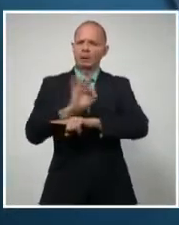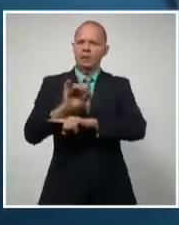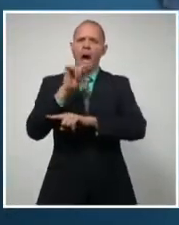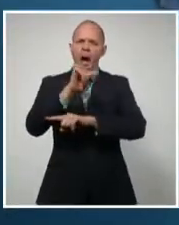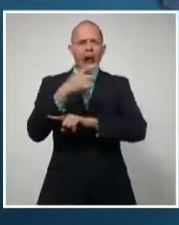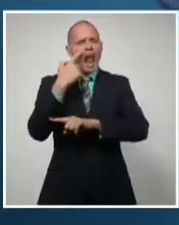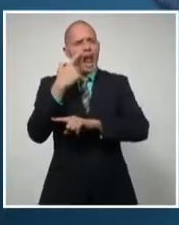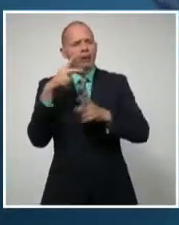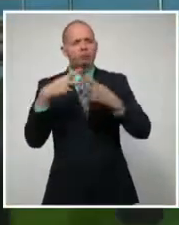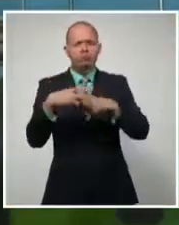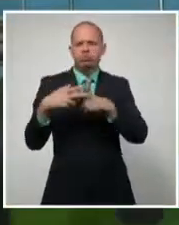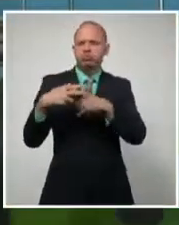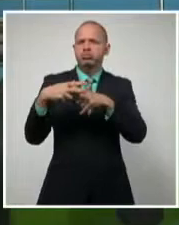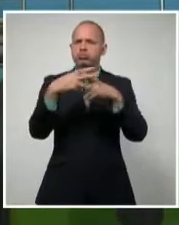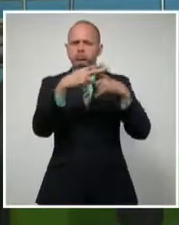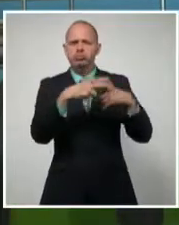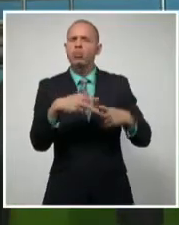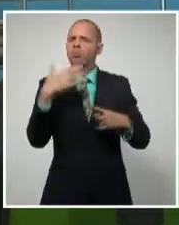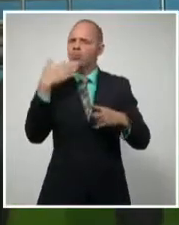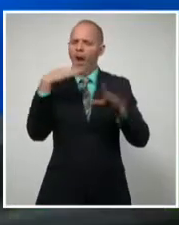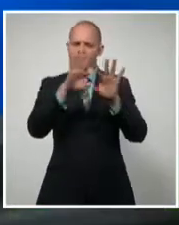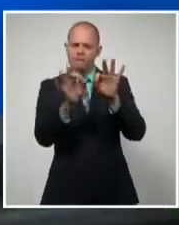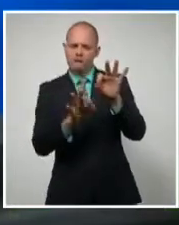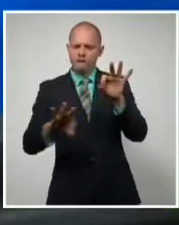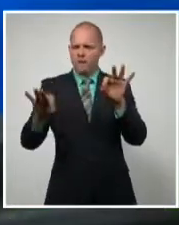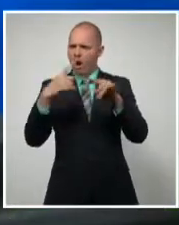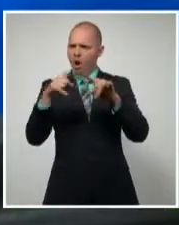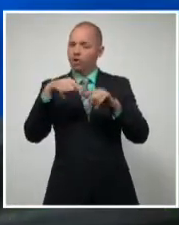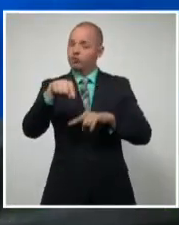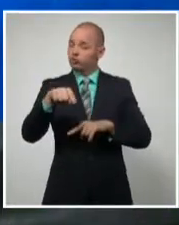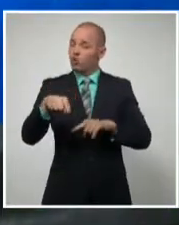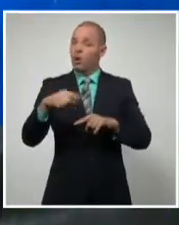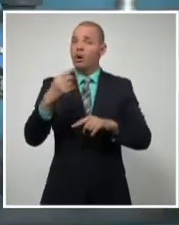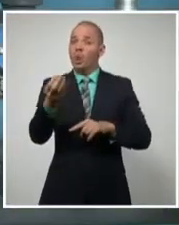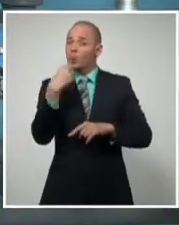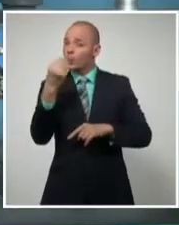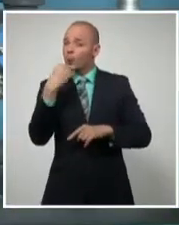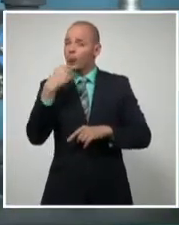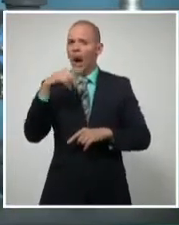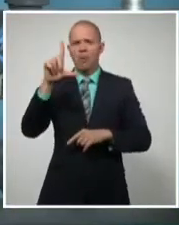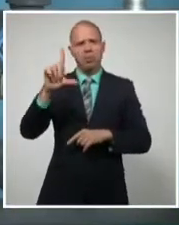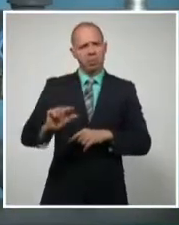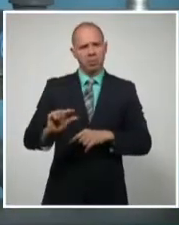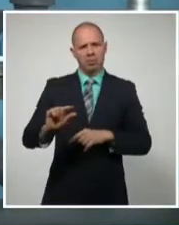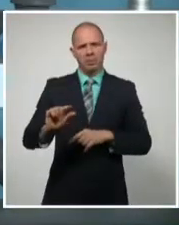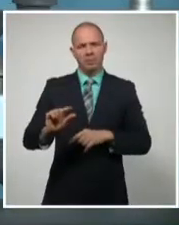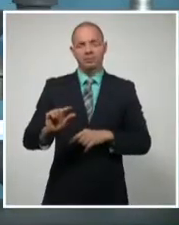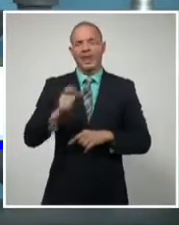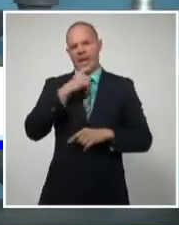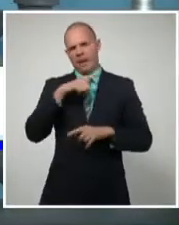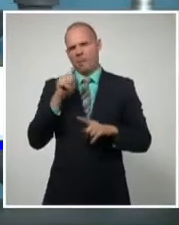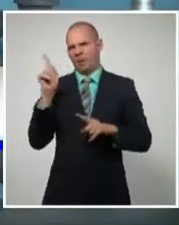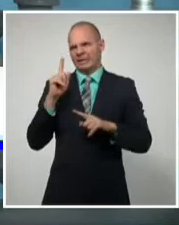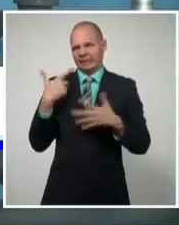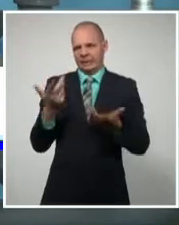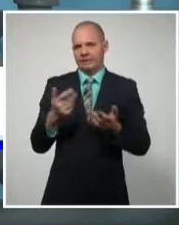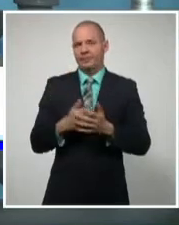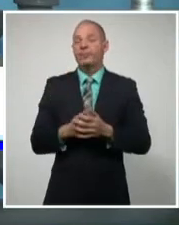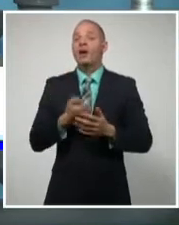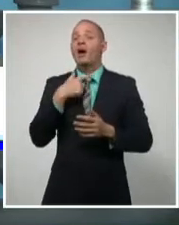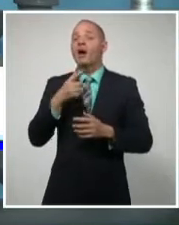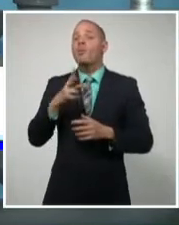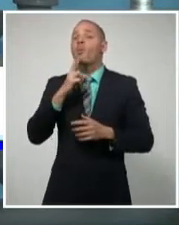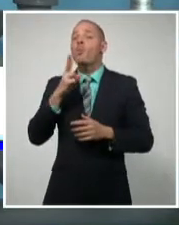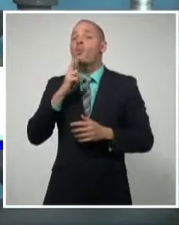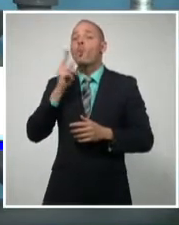portadores energéticos con un consumo mínimo de energía eléctrica. El agua salobre la convierte en agua potable,